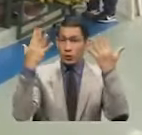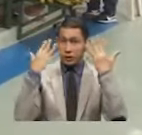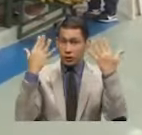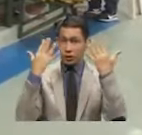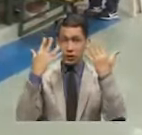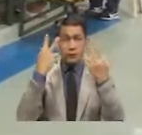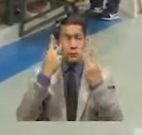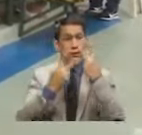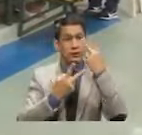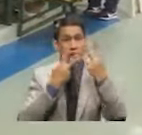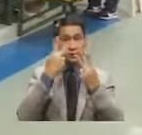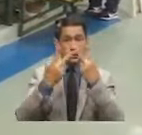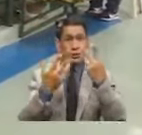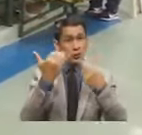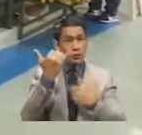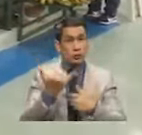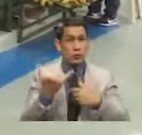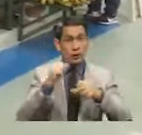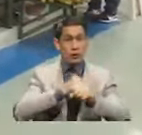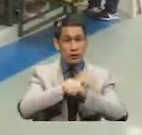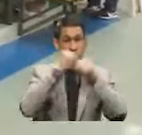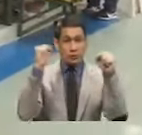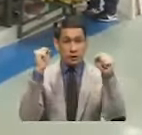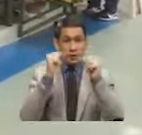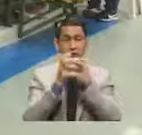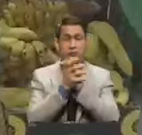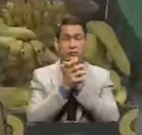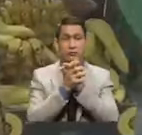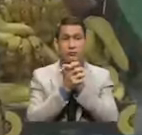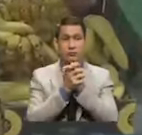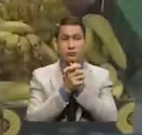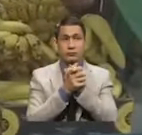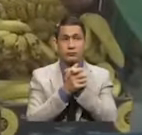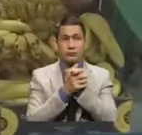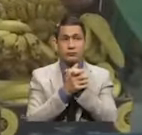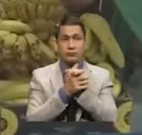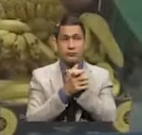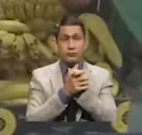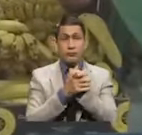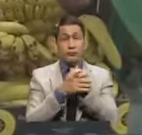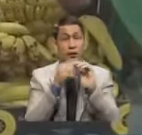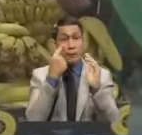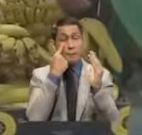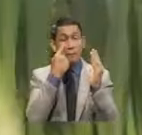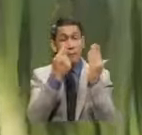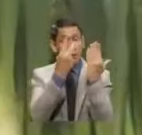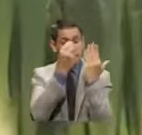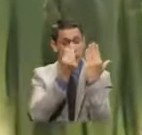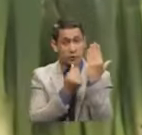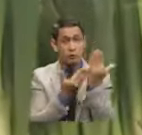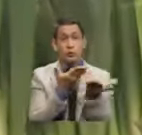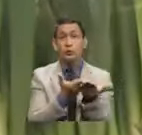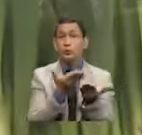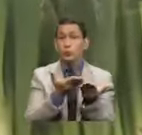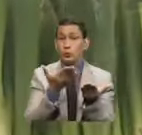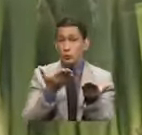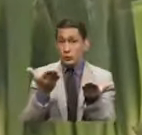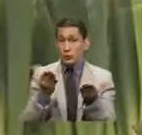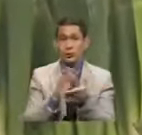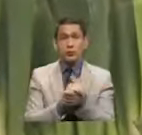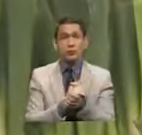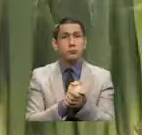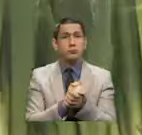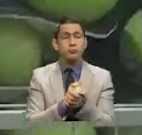un recorrido desde muy temprano, tomando pues la temperatura de los precios de ciertos productos que bien nos